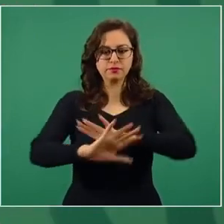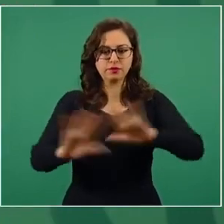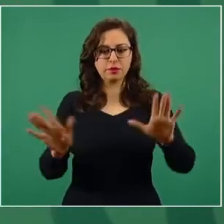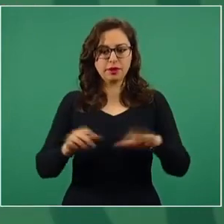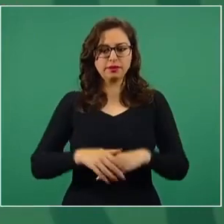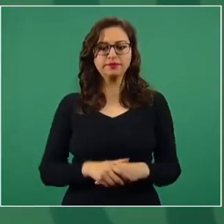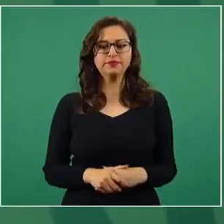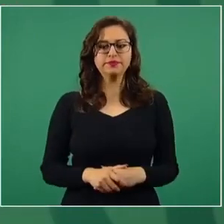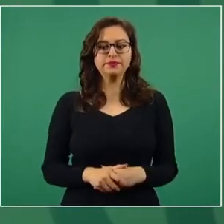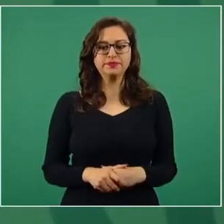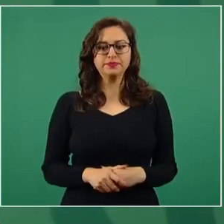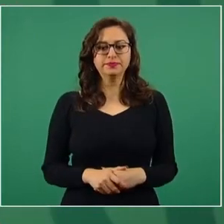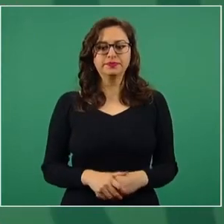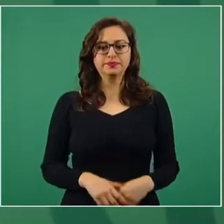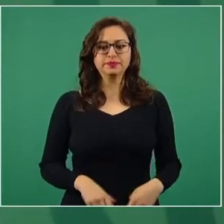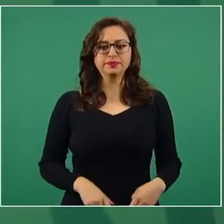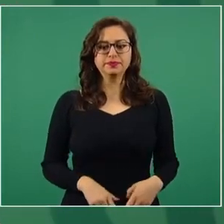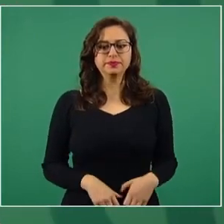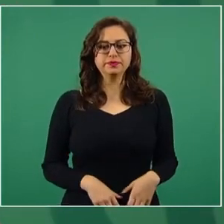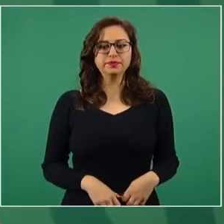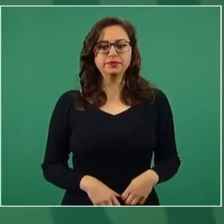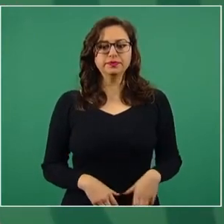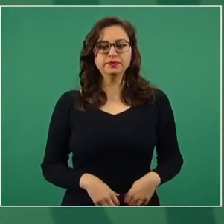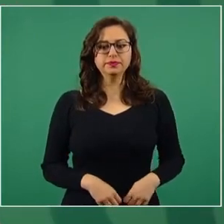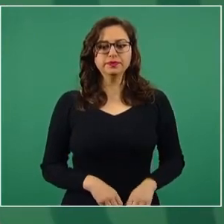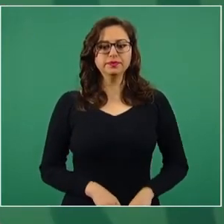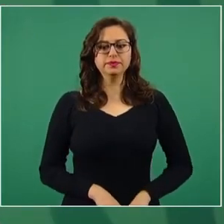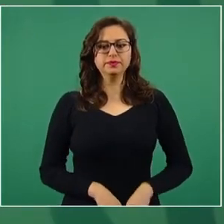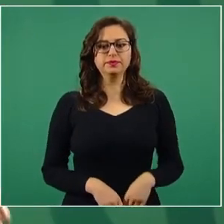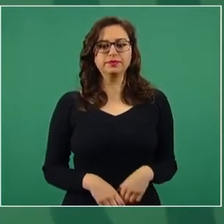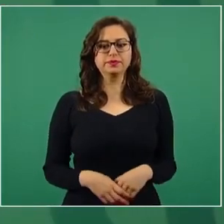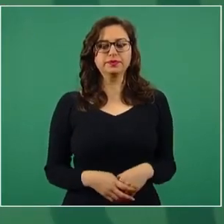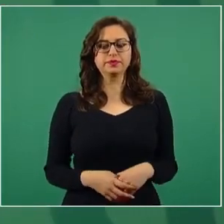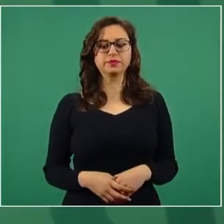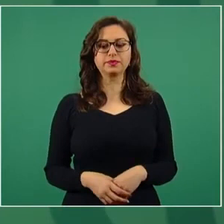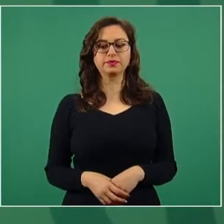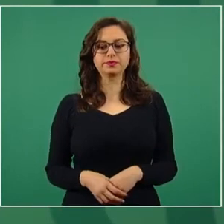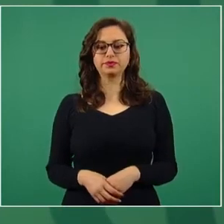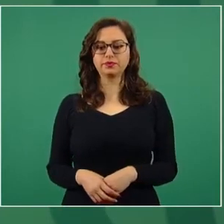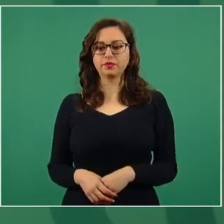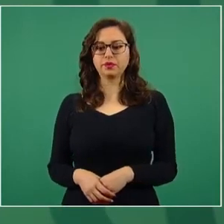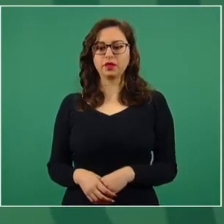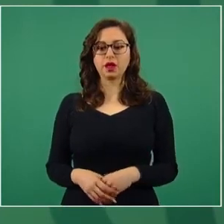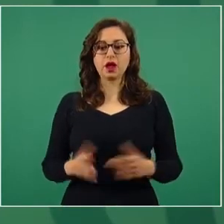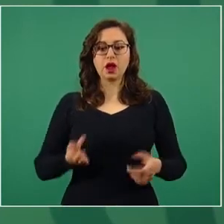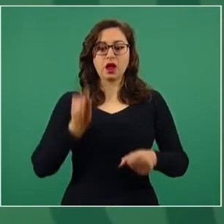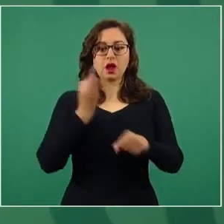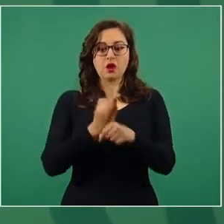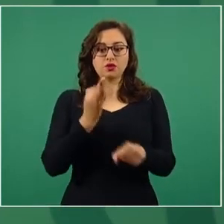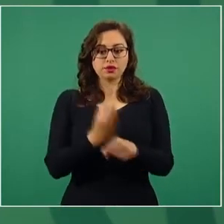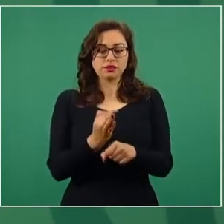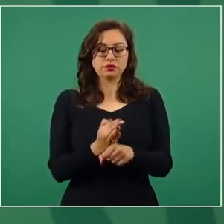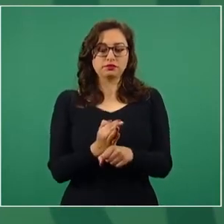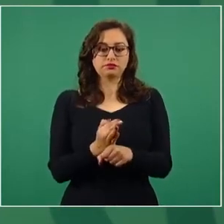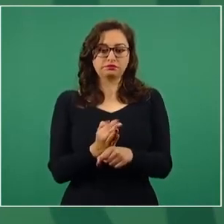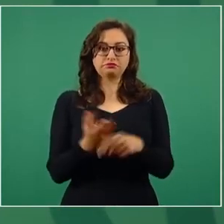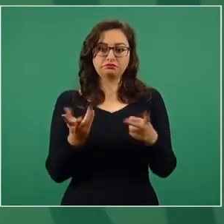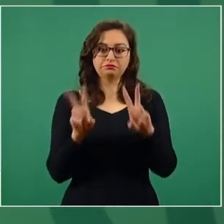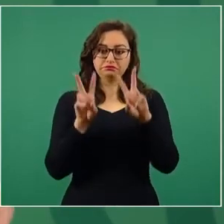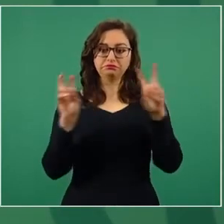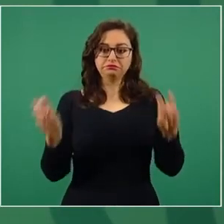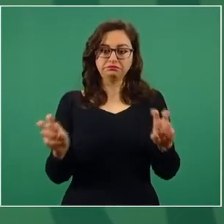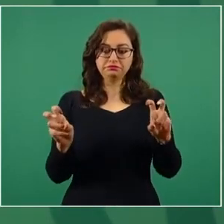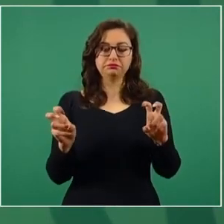Corresponde ahora informar sobre el trabajo que se está haciendo de manera